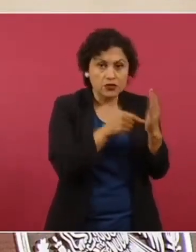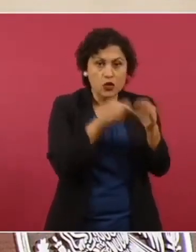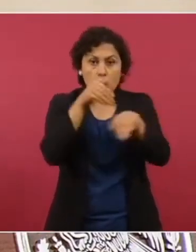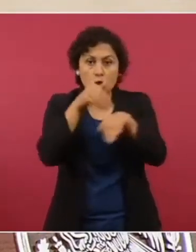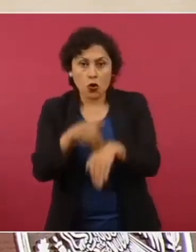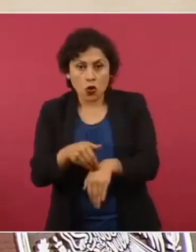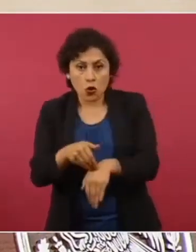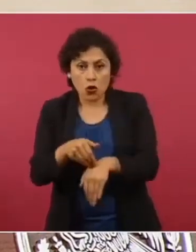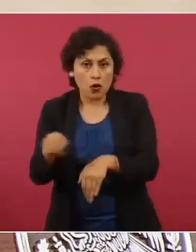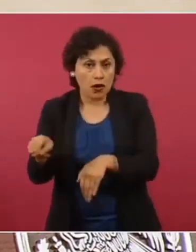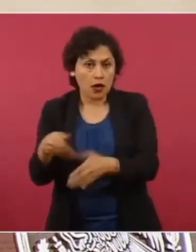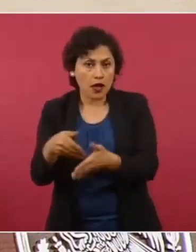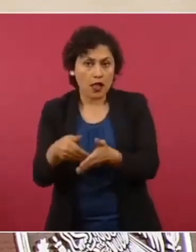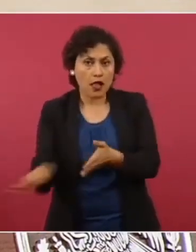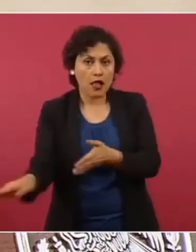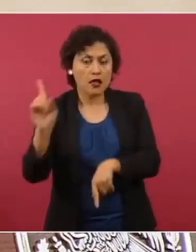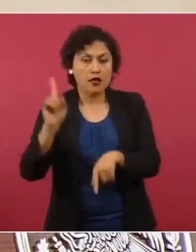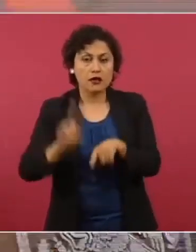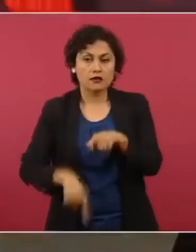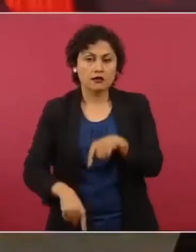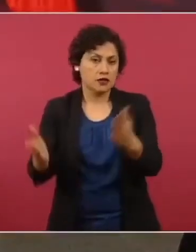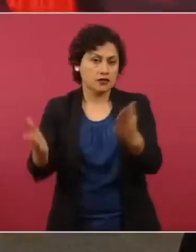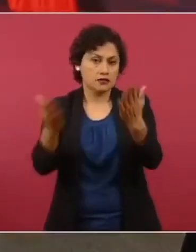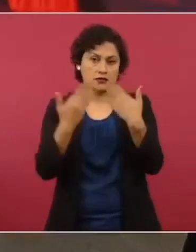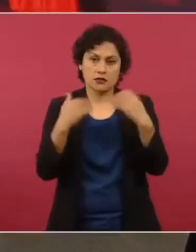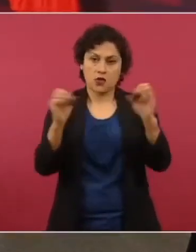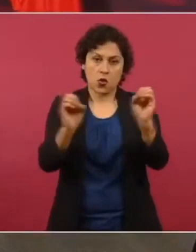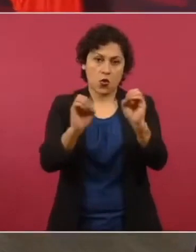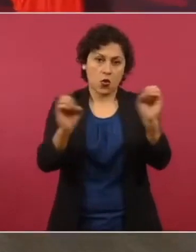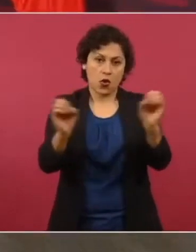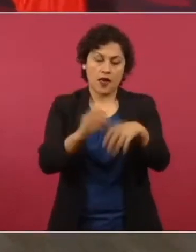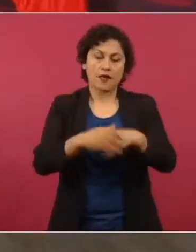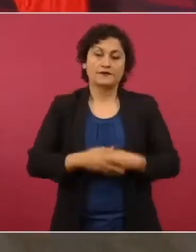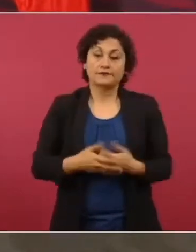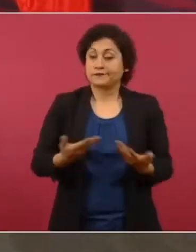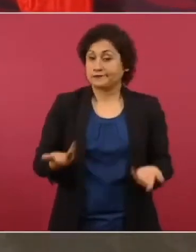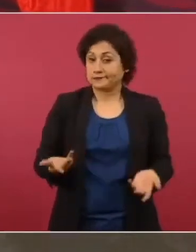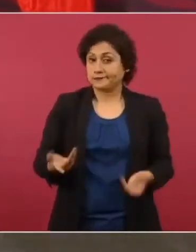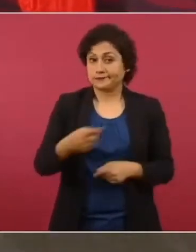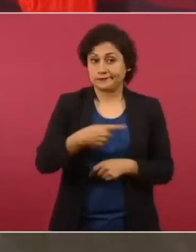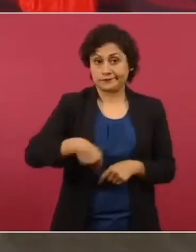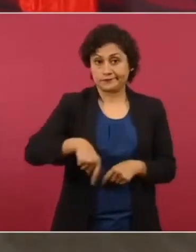para lo que hicieron, es decir, actuaron